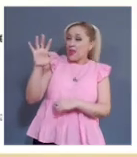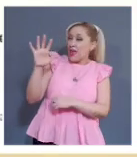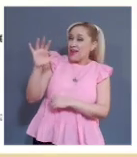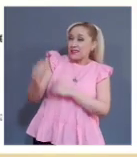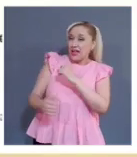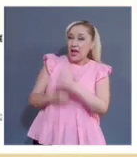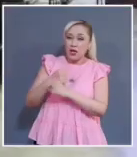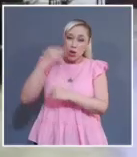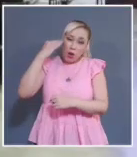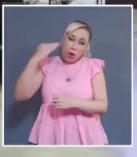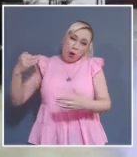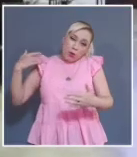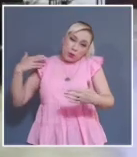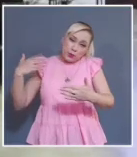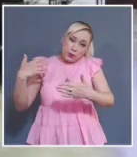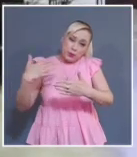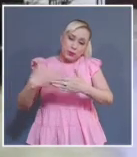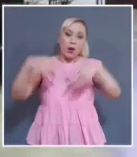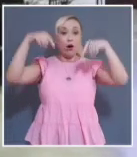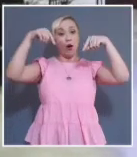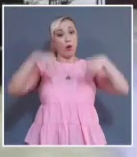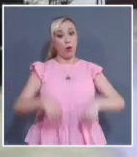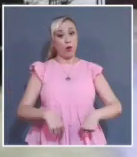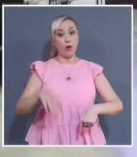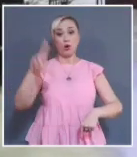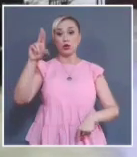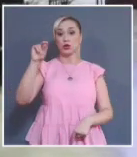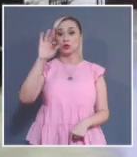el 80% de los conflictos en